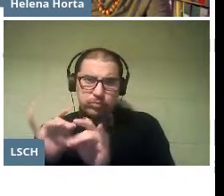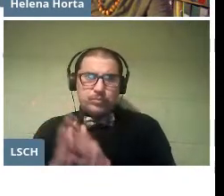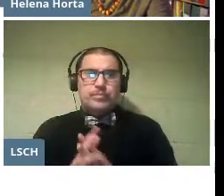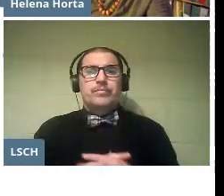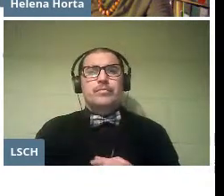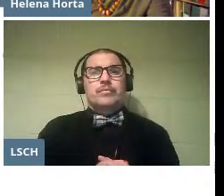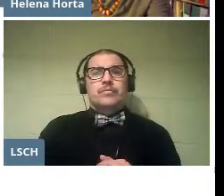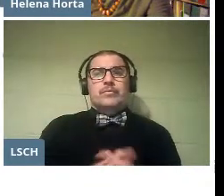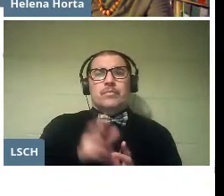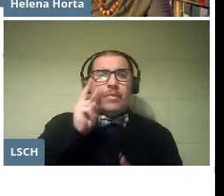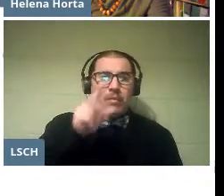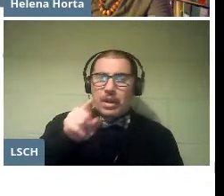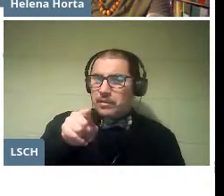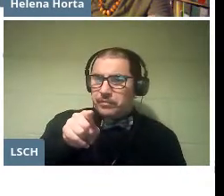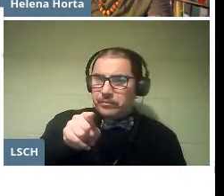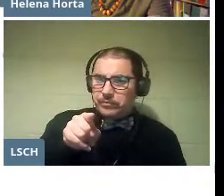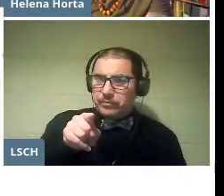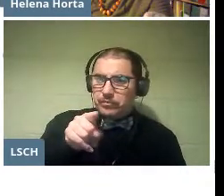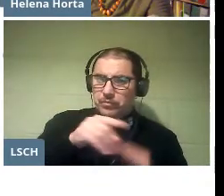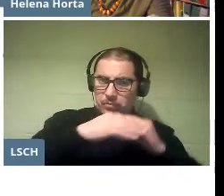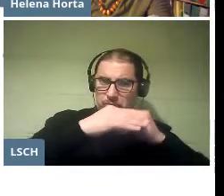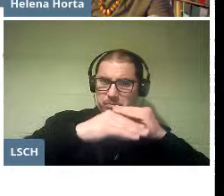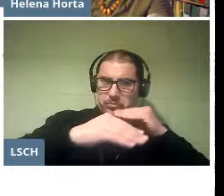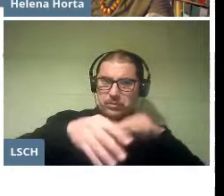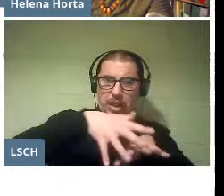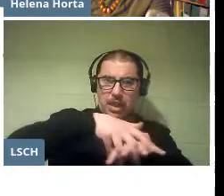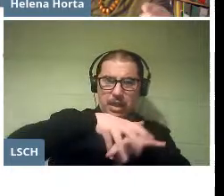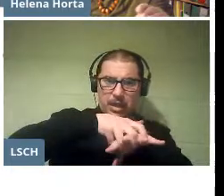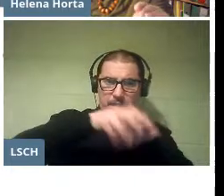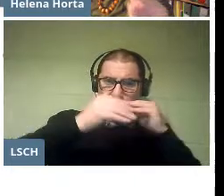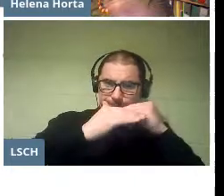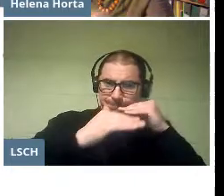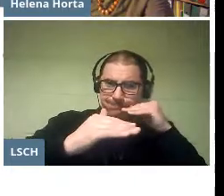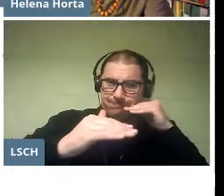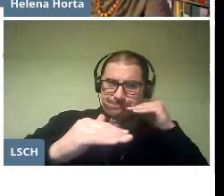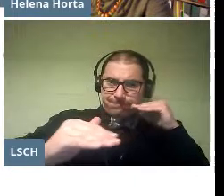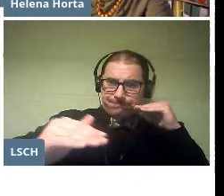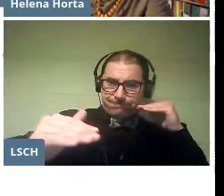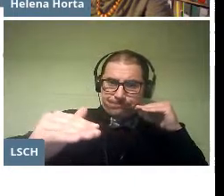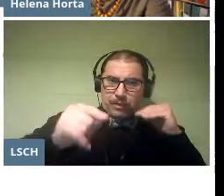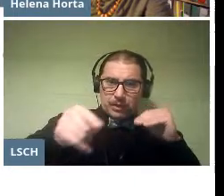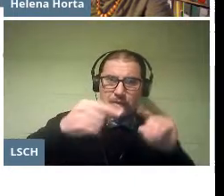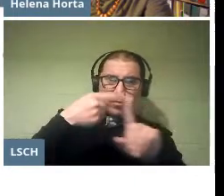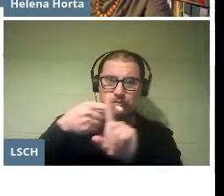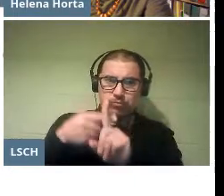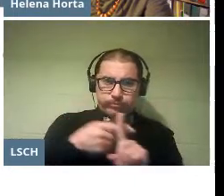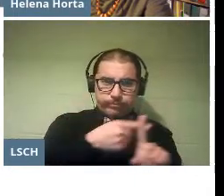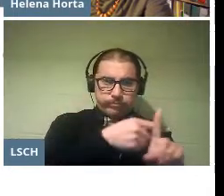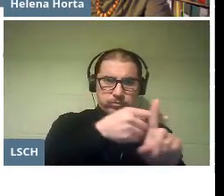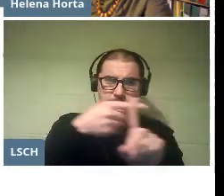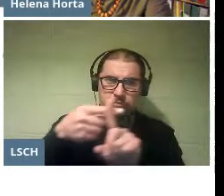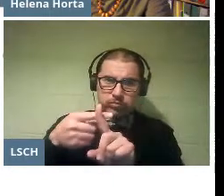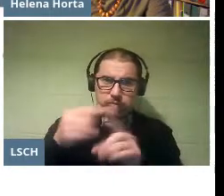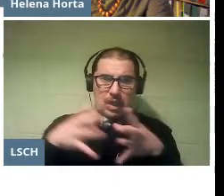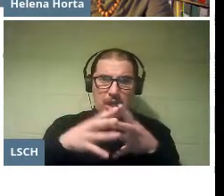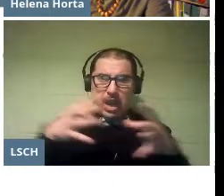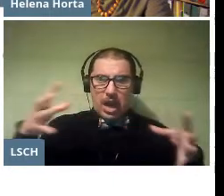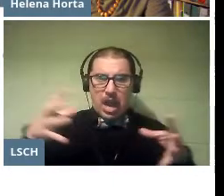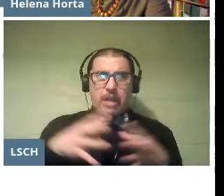Y esto que ustedes ven, esta ladera arenosa, corresponde al cementerio, uno de los cementerios más